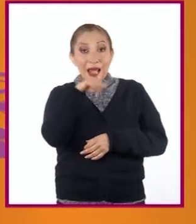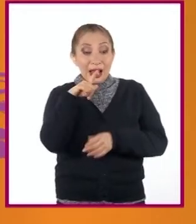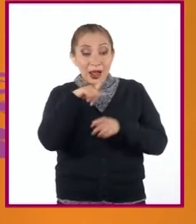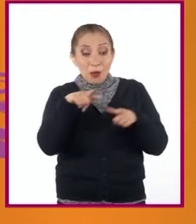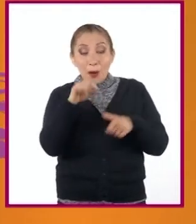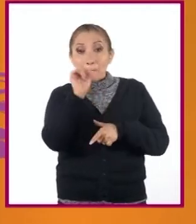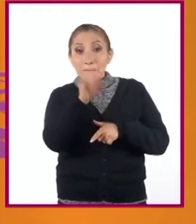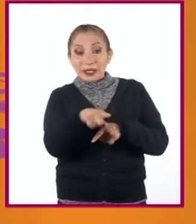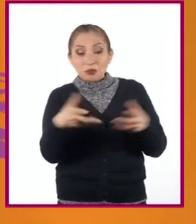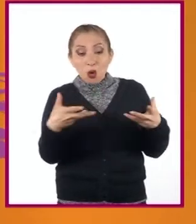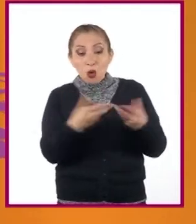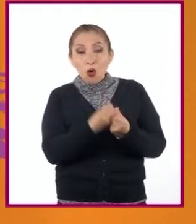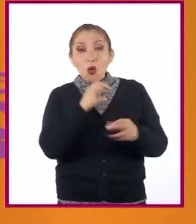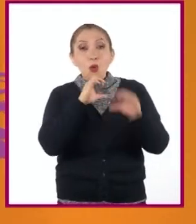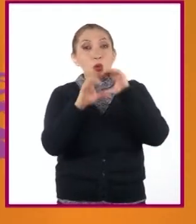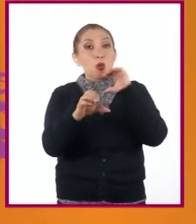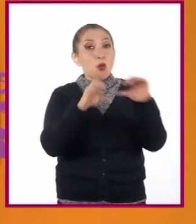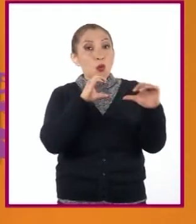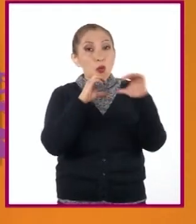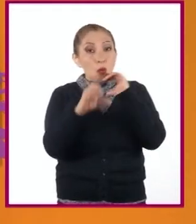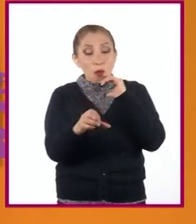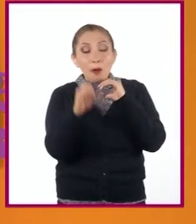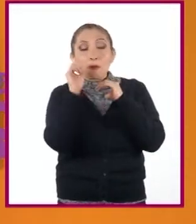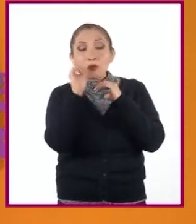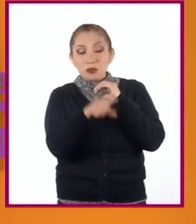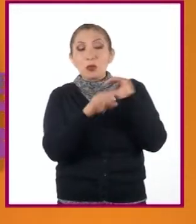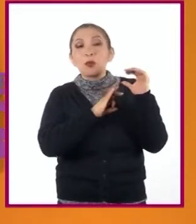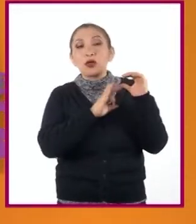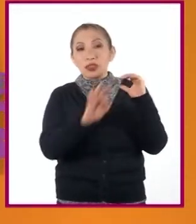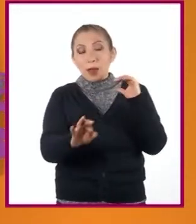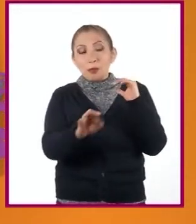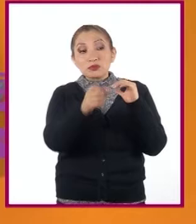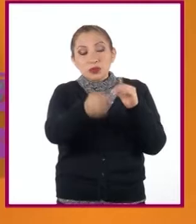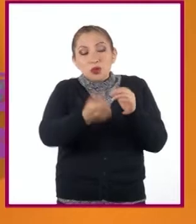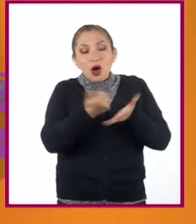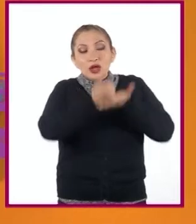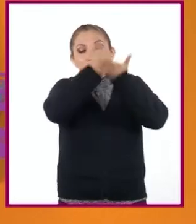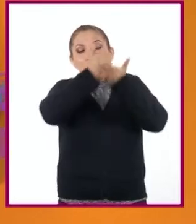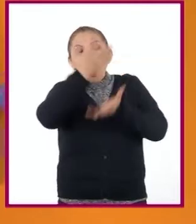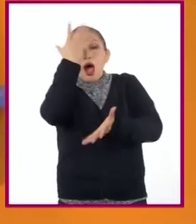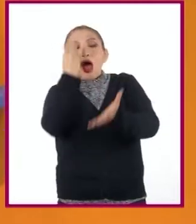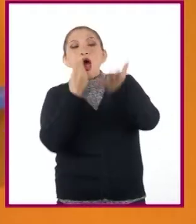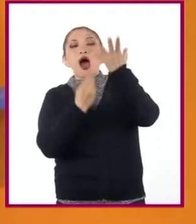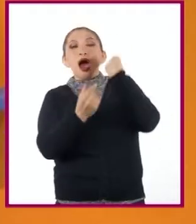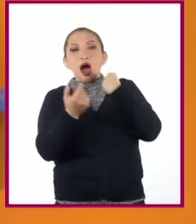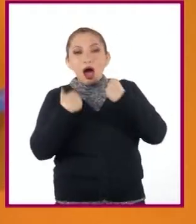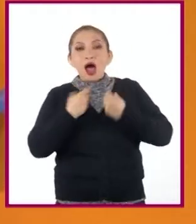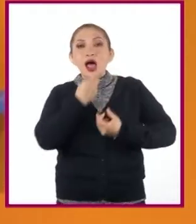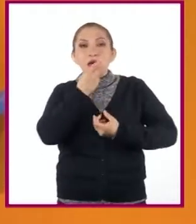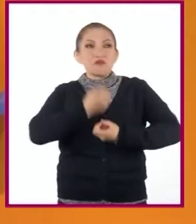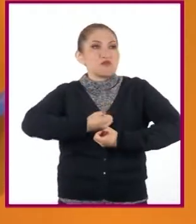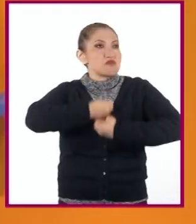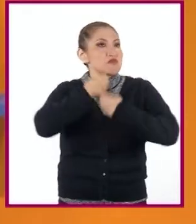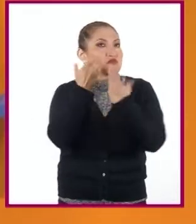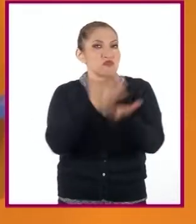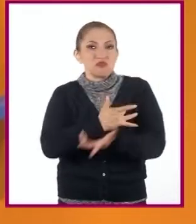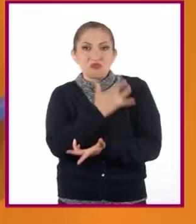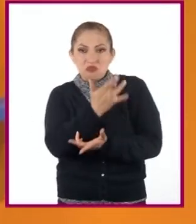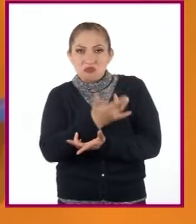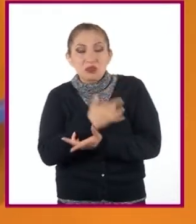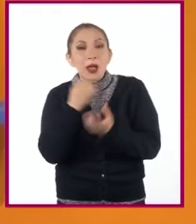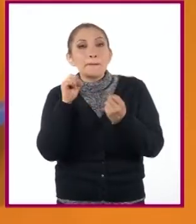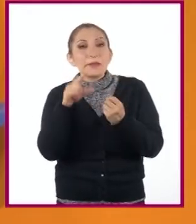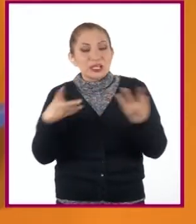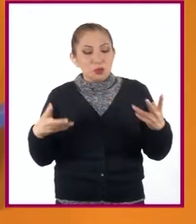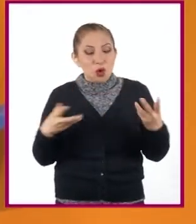cultura, es un medio de comunicación y con ella es posible adquirir algunos conocimientos, expresar emociones y formar